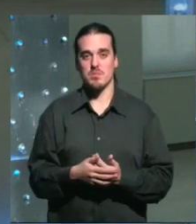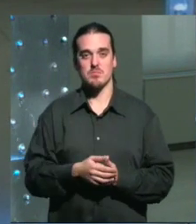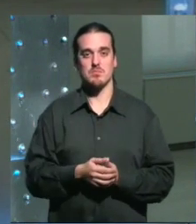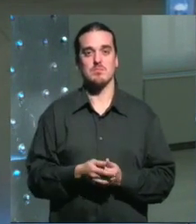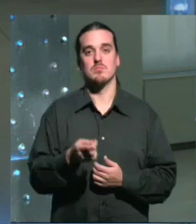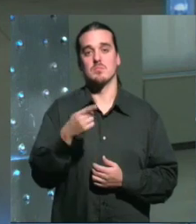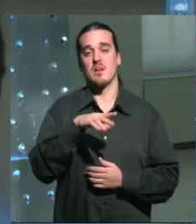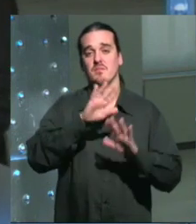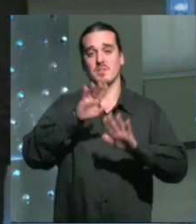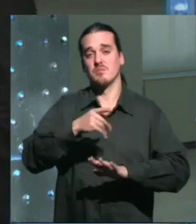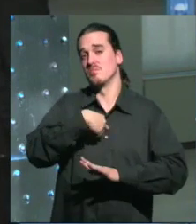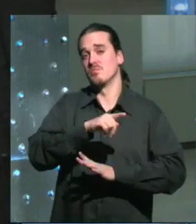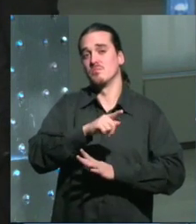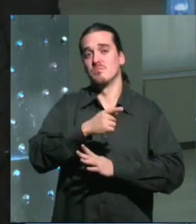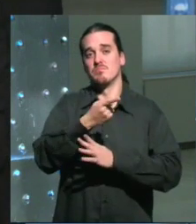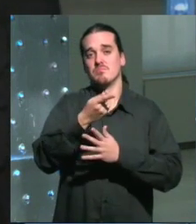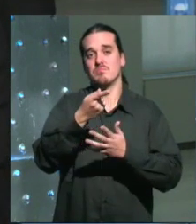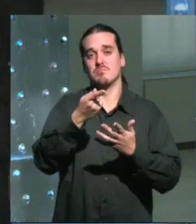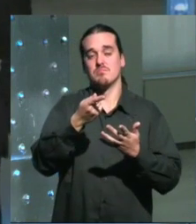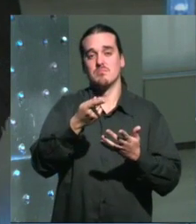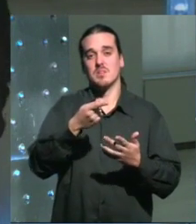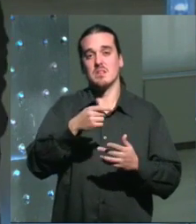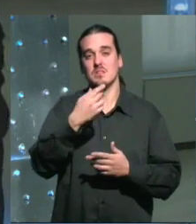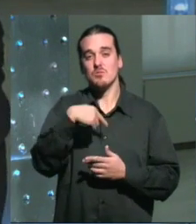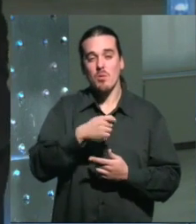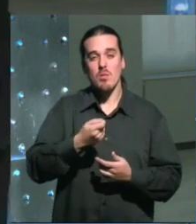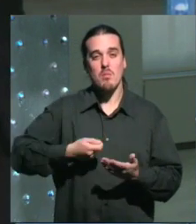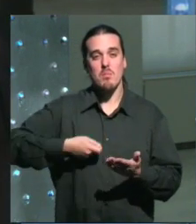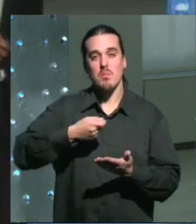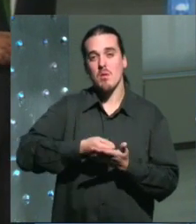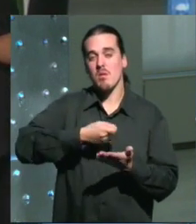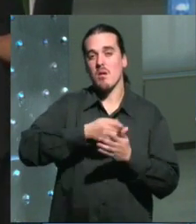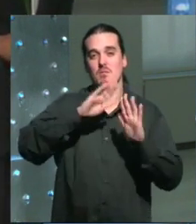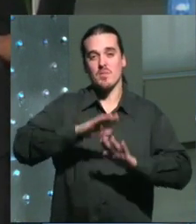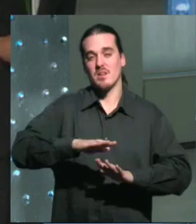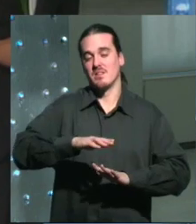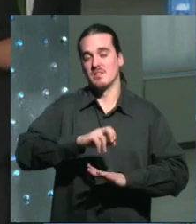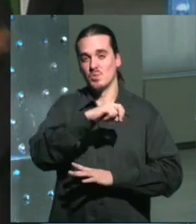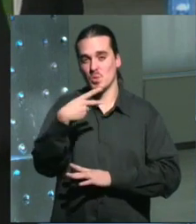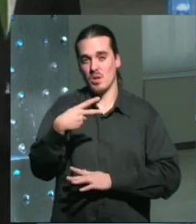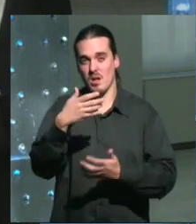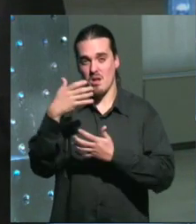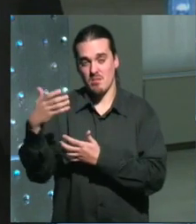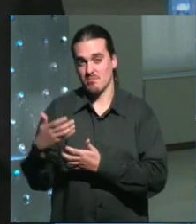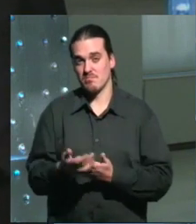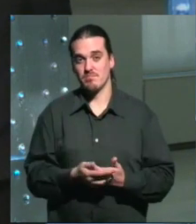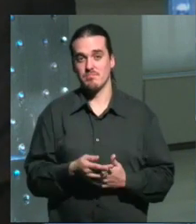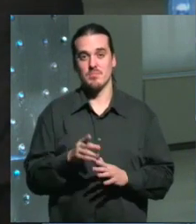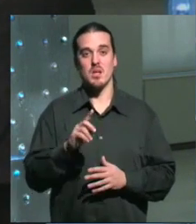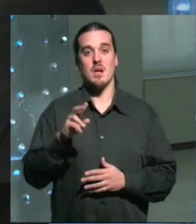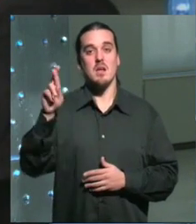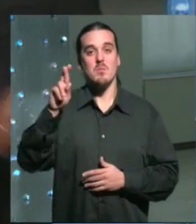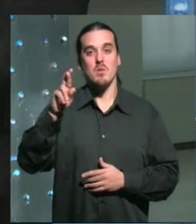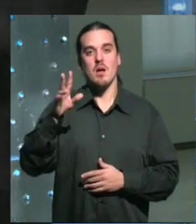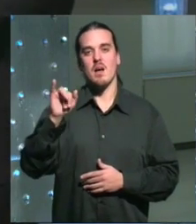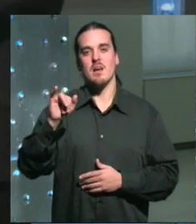elecciones. ¿Por qué es importante? Me lo explicó de esta manera. Los republicanos tienen superioridad aérea y con eso hacía referencia a la